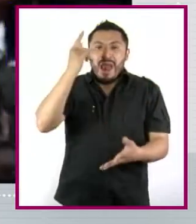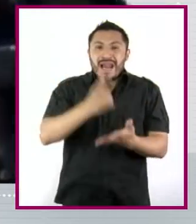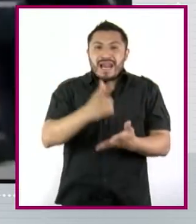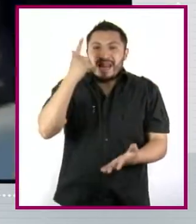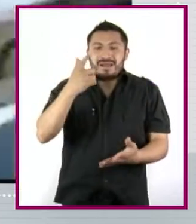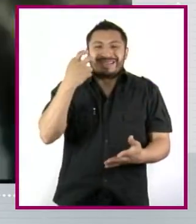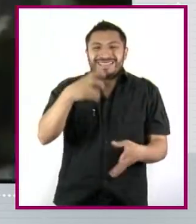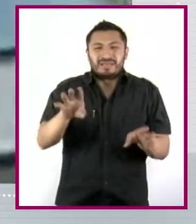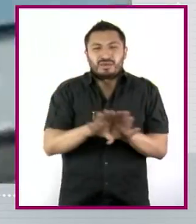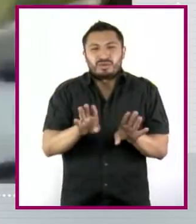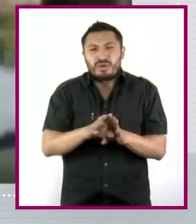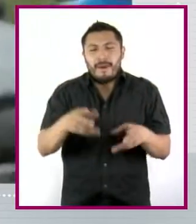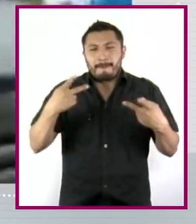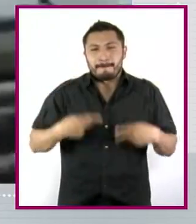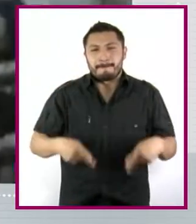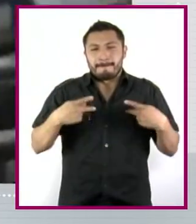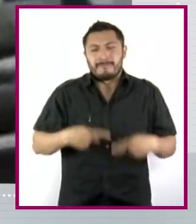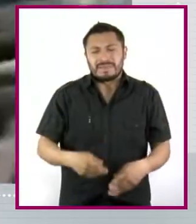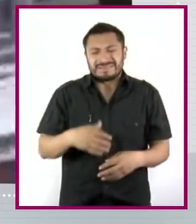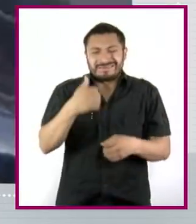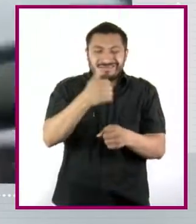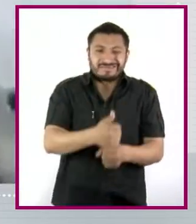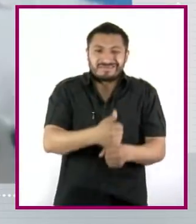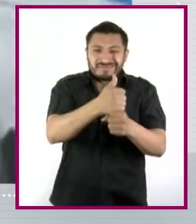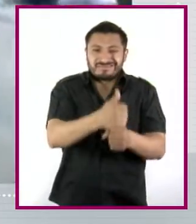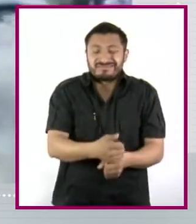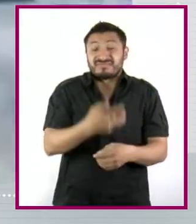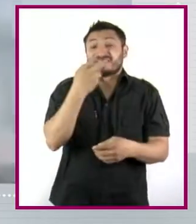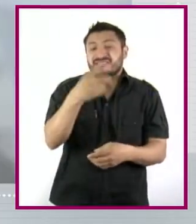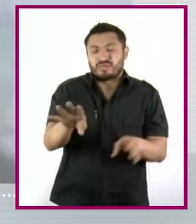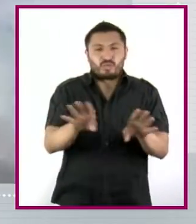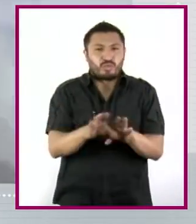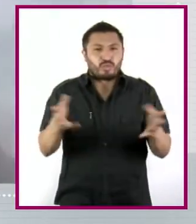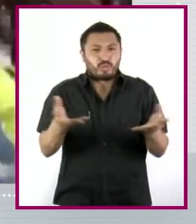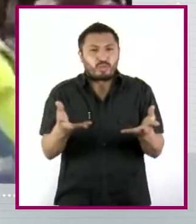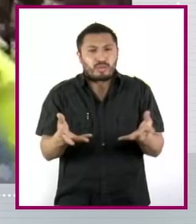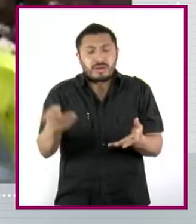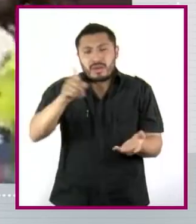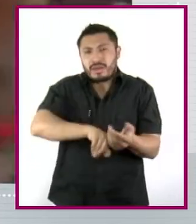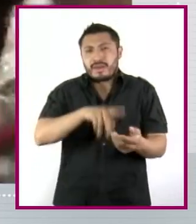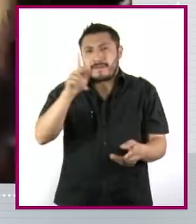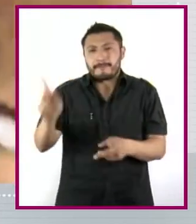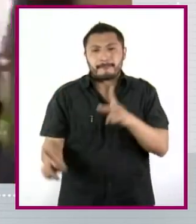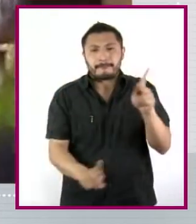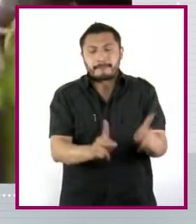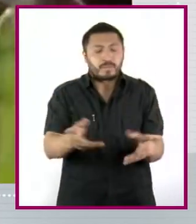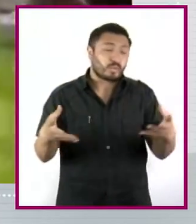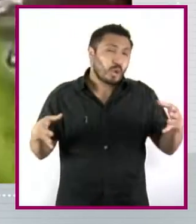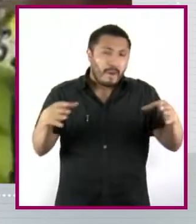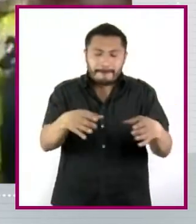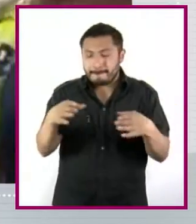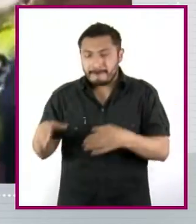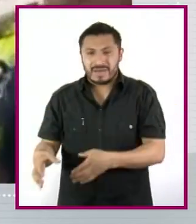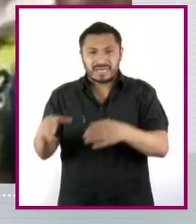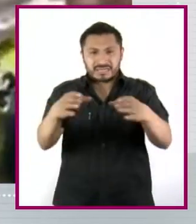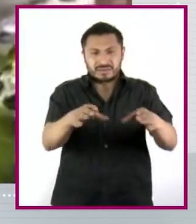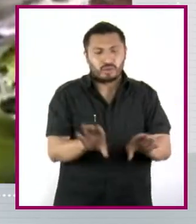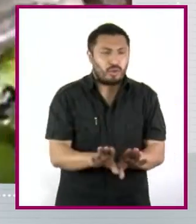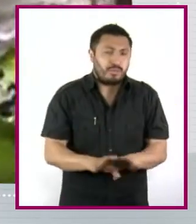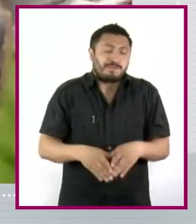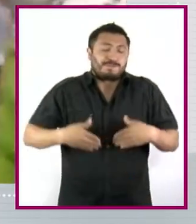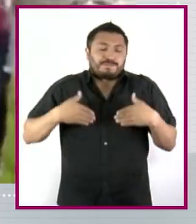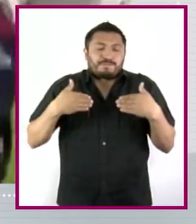lo ha sufrido esta población, y por eso es que se ha generado en la población una